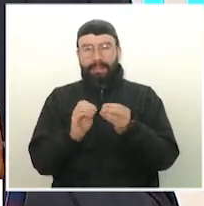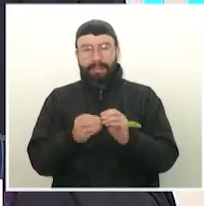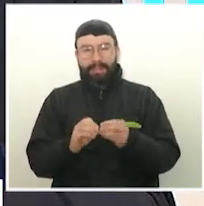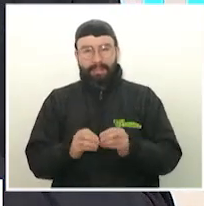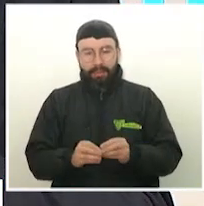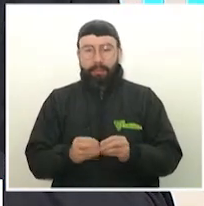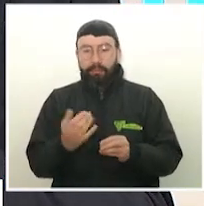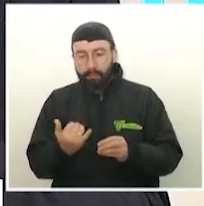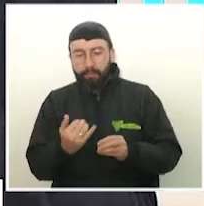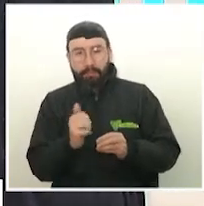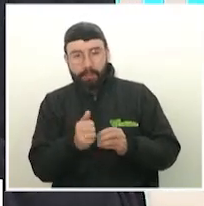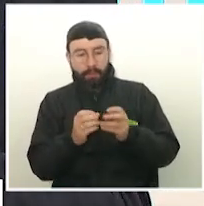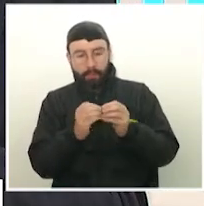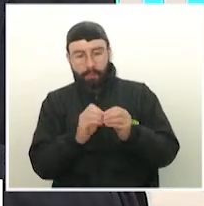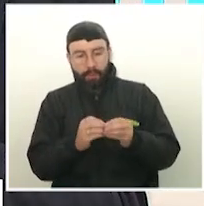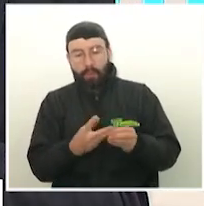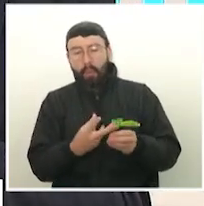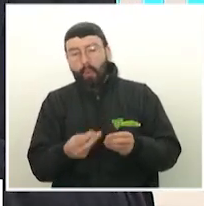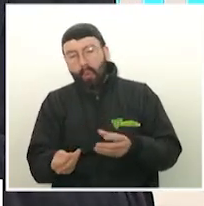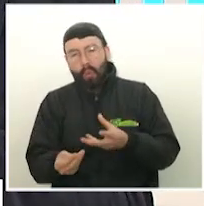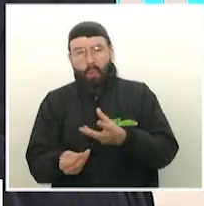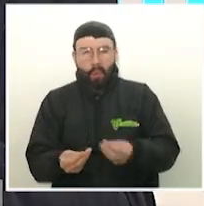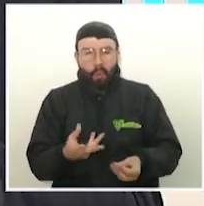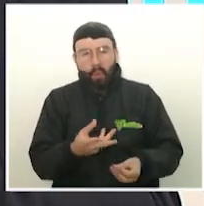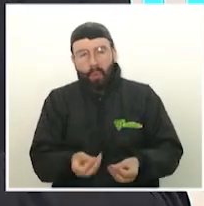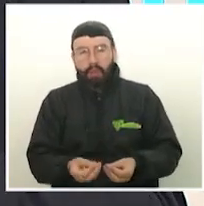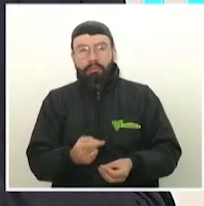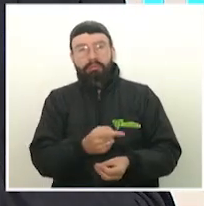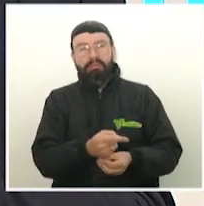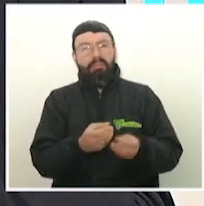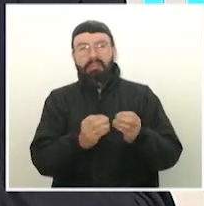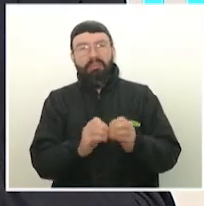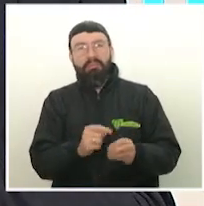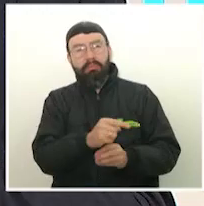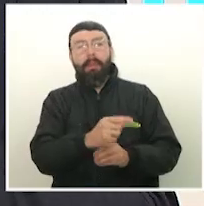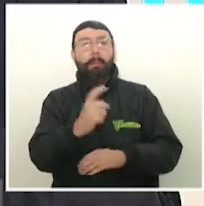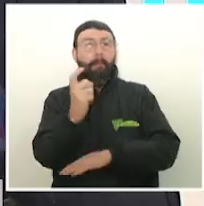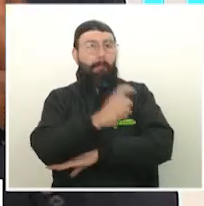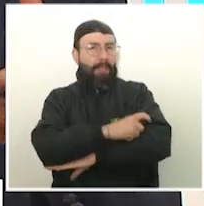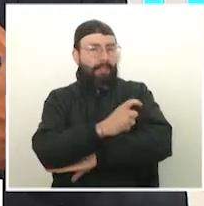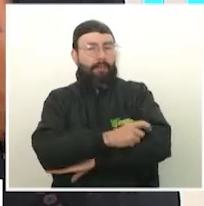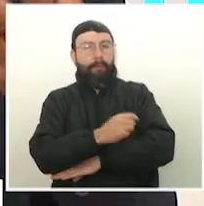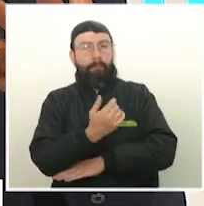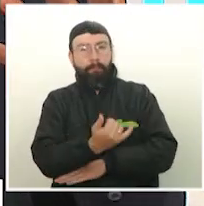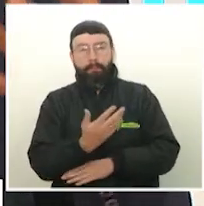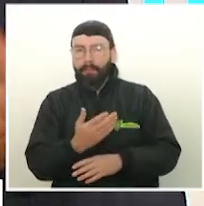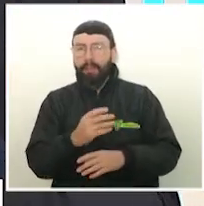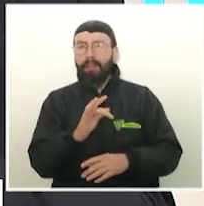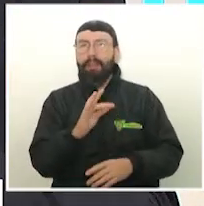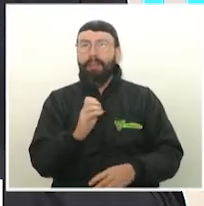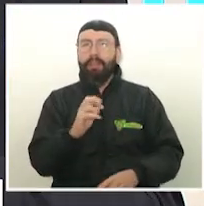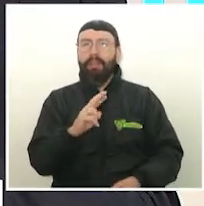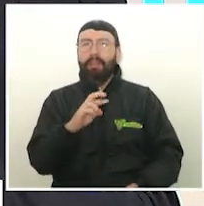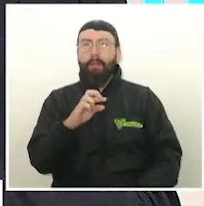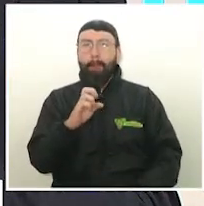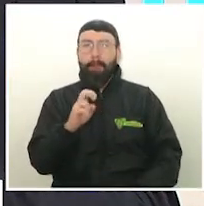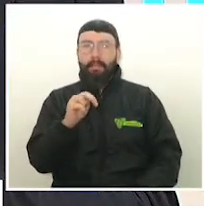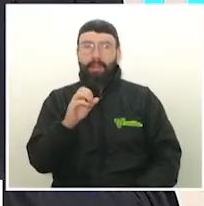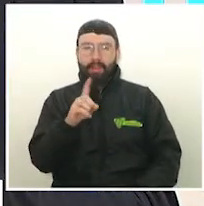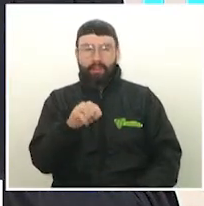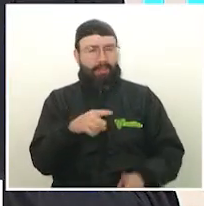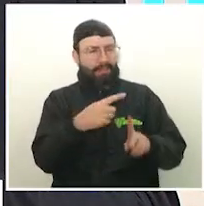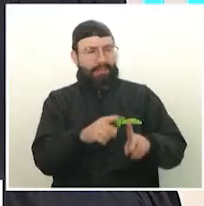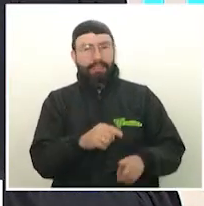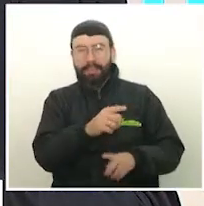residuos de lo que fue hecho el plástico. ¿Y de qué se hace el plástico? De petróleo, de terpenos, todos estos componentes plásticos.